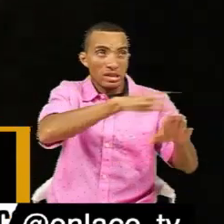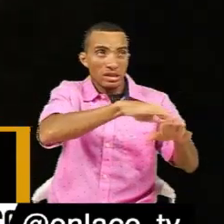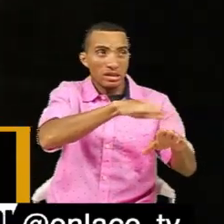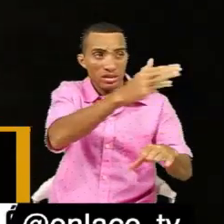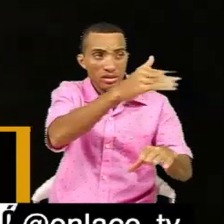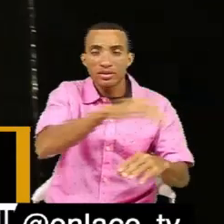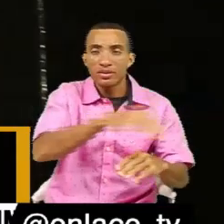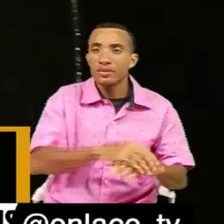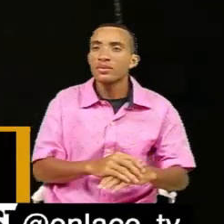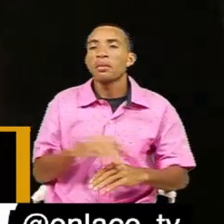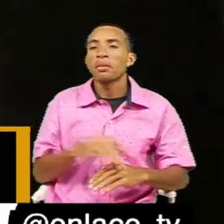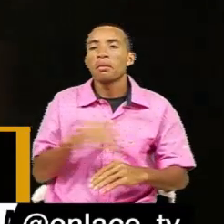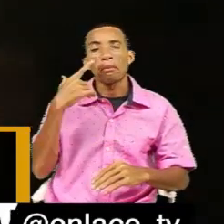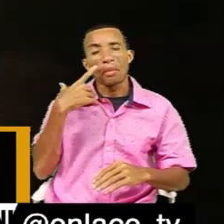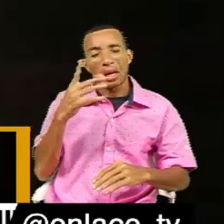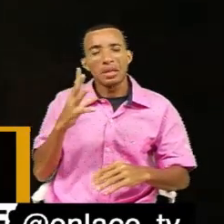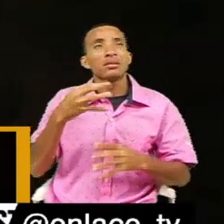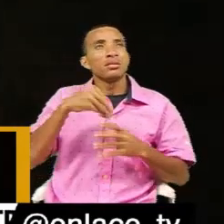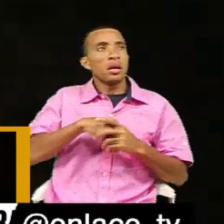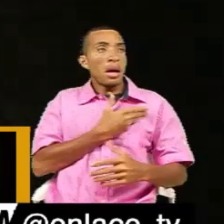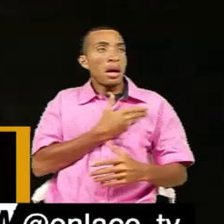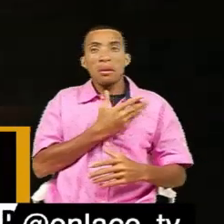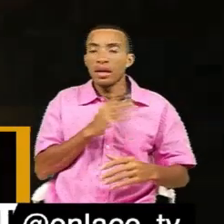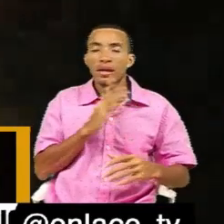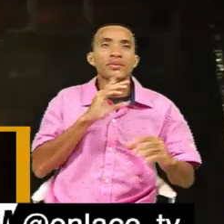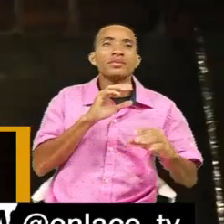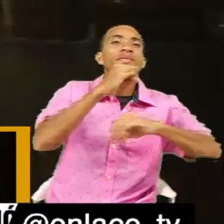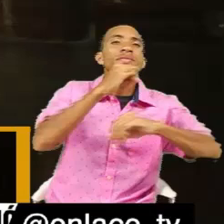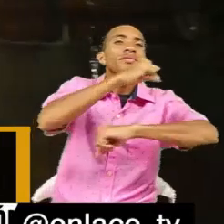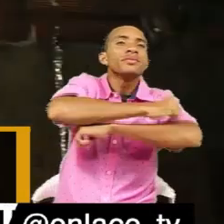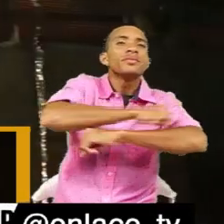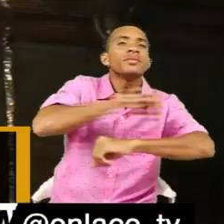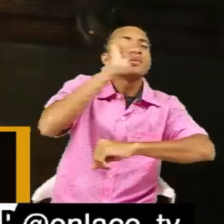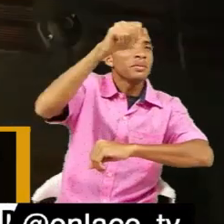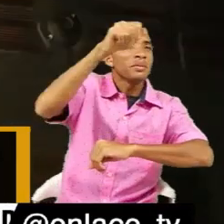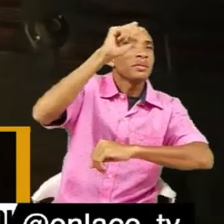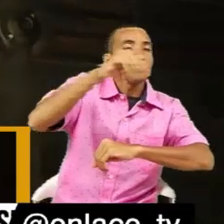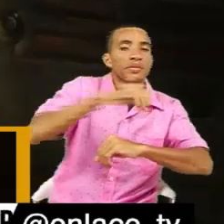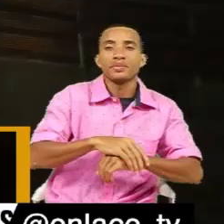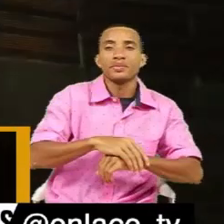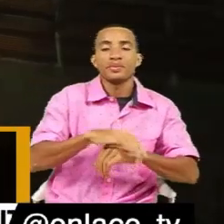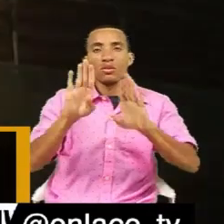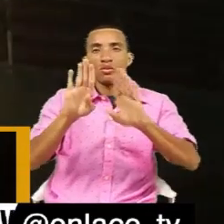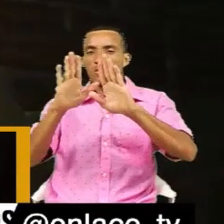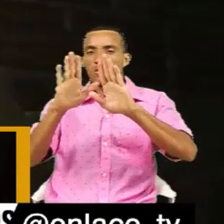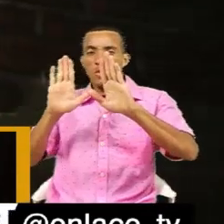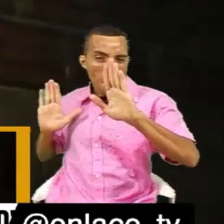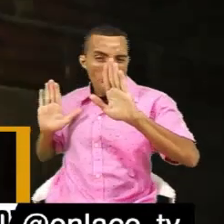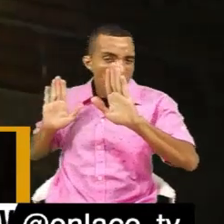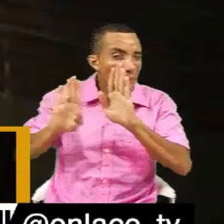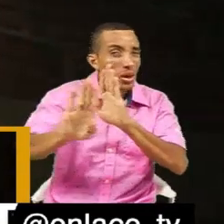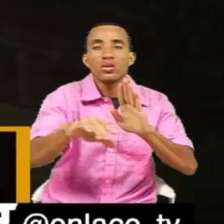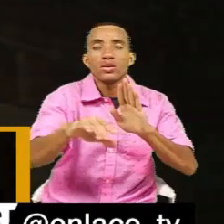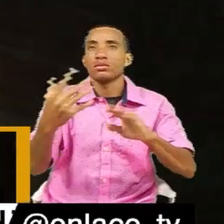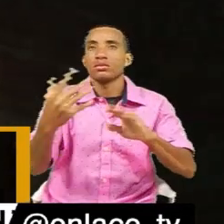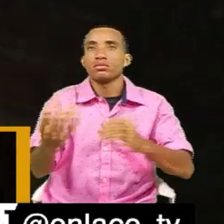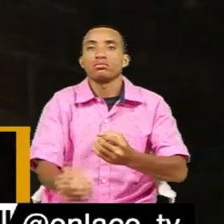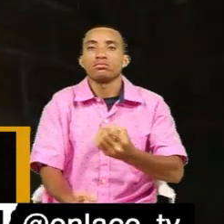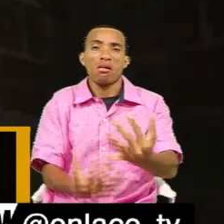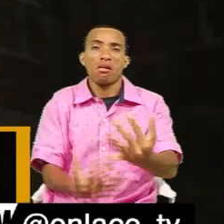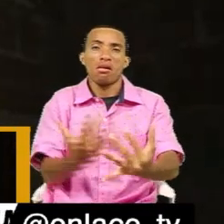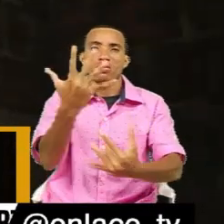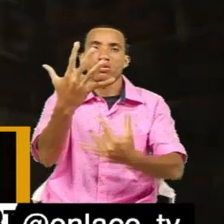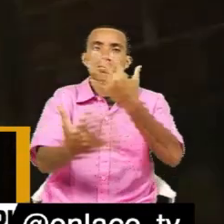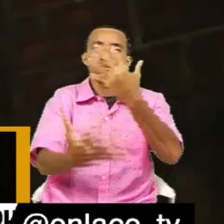la ventana. Entonces el vecino pues vino y abrió la puerta a la fuerza, la abrieron cuando ya todo estaba era quemado. Entonces entre los vecinos y